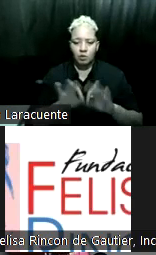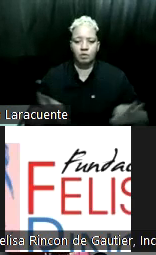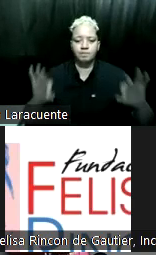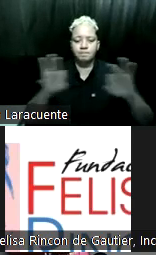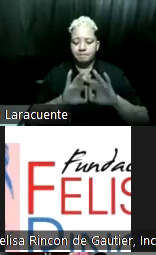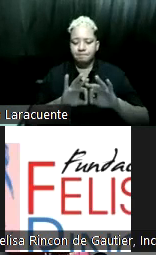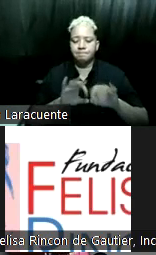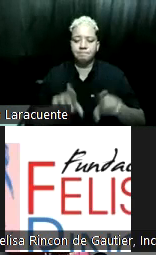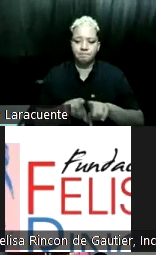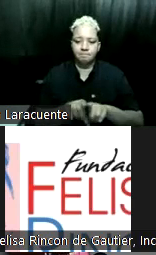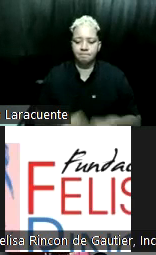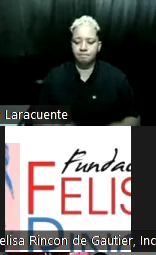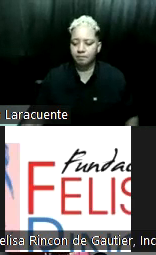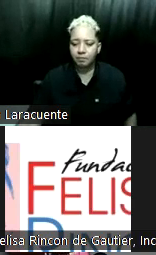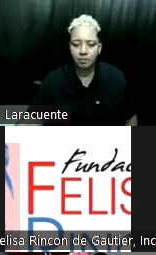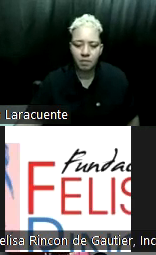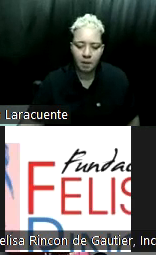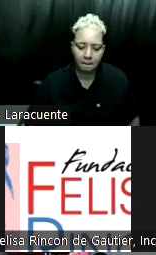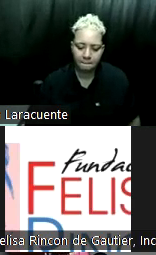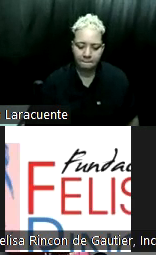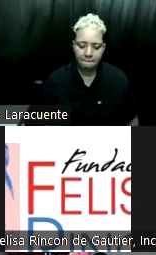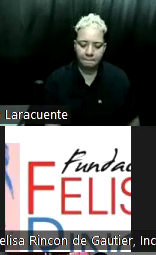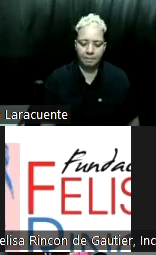importantísimos también. España